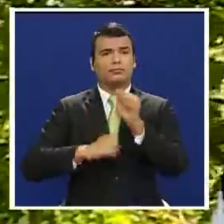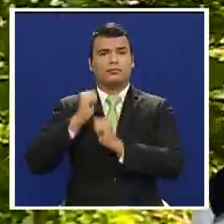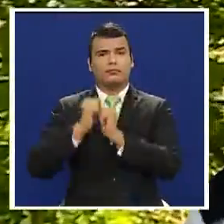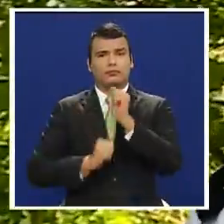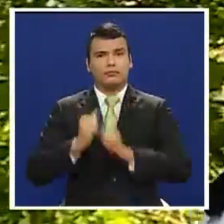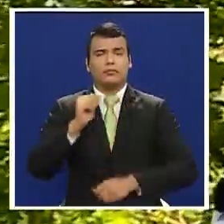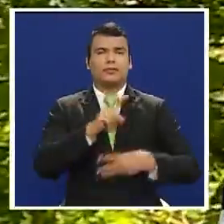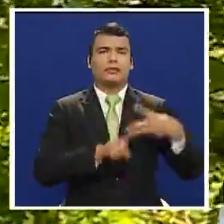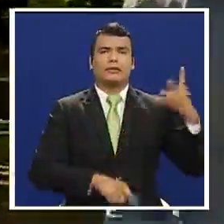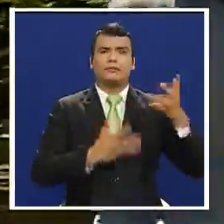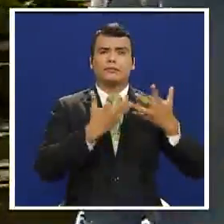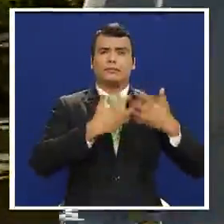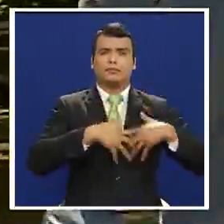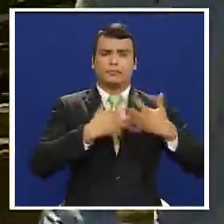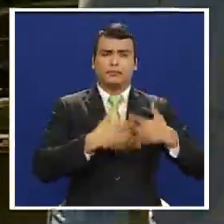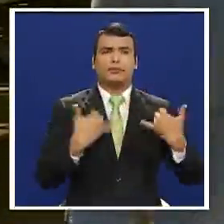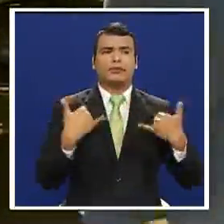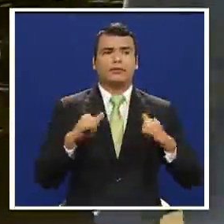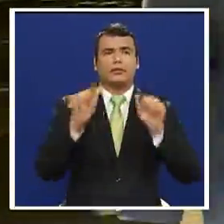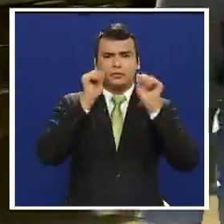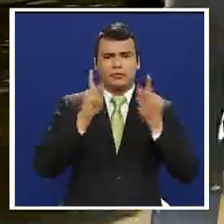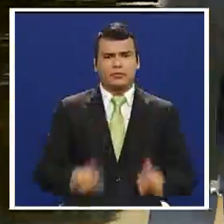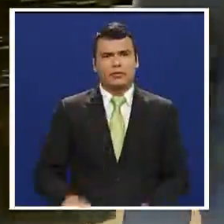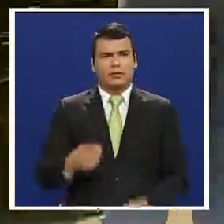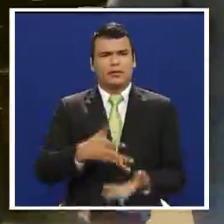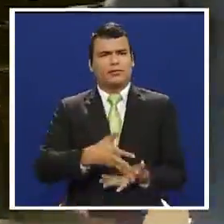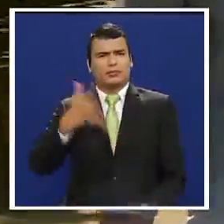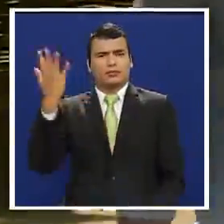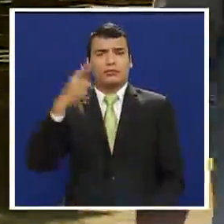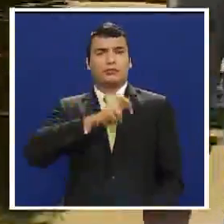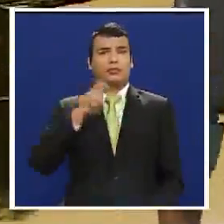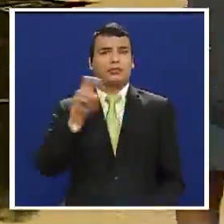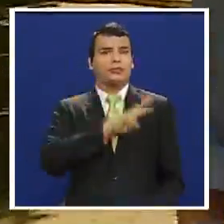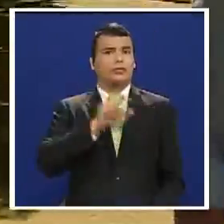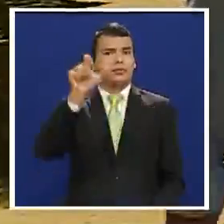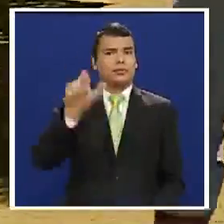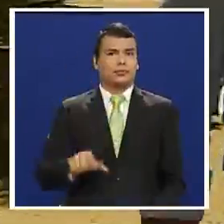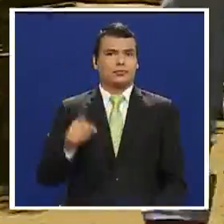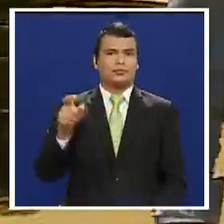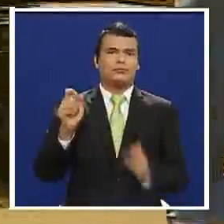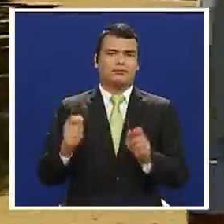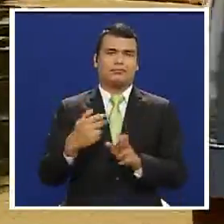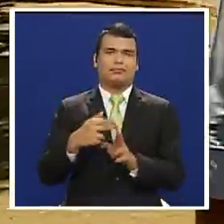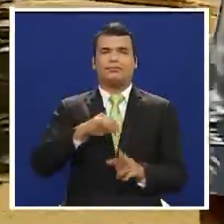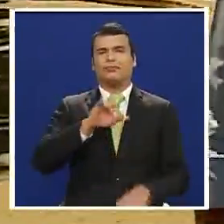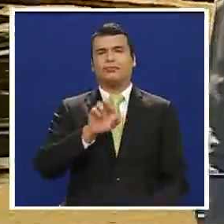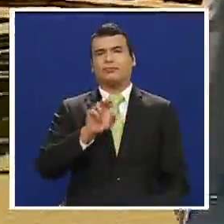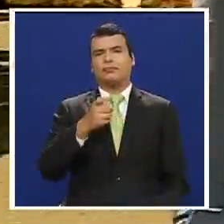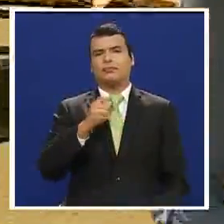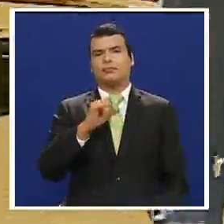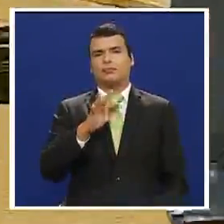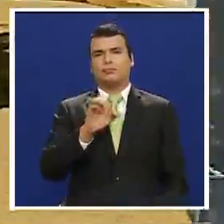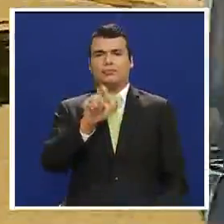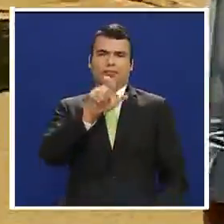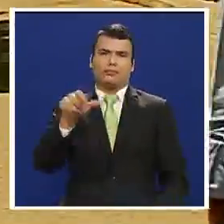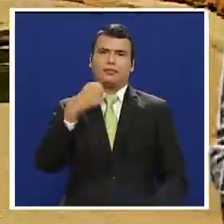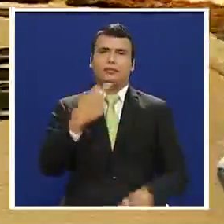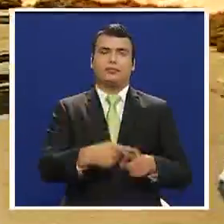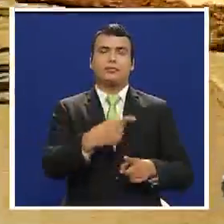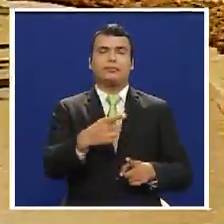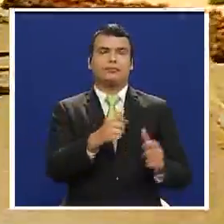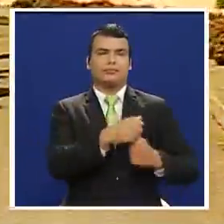y volví a mis labores acá dentro del grupo empresarial, pero siempre con